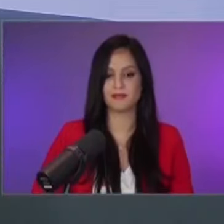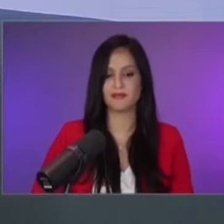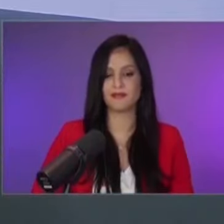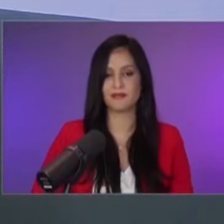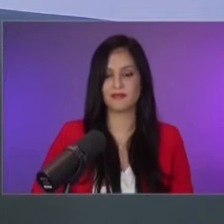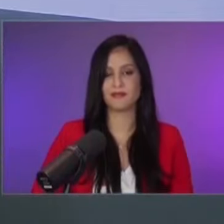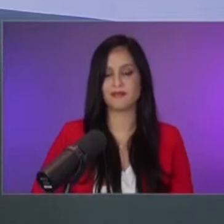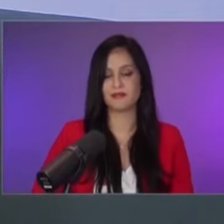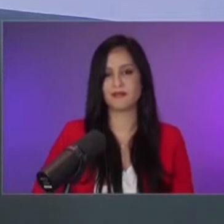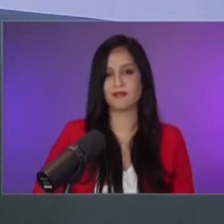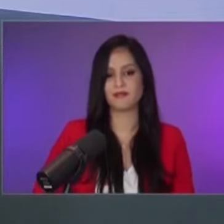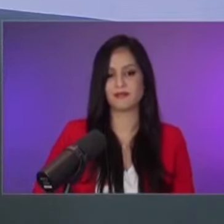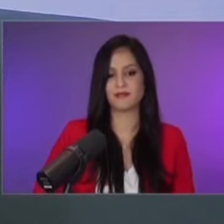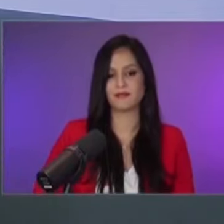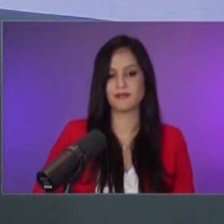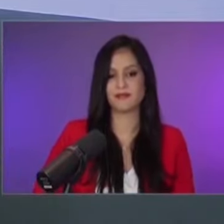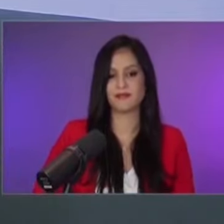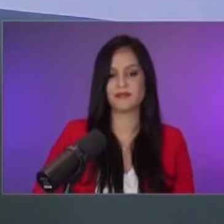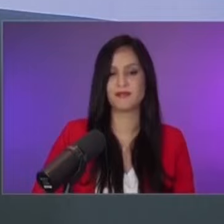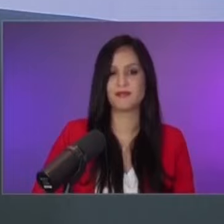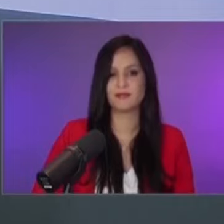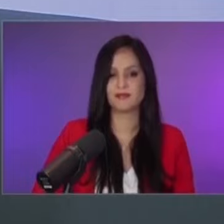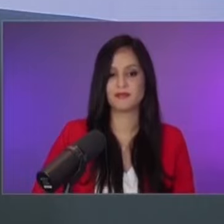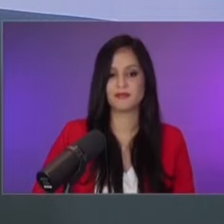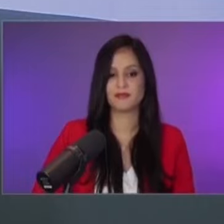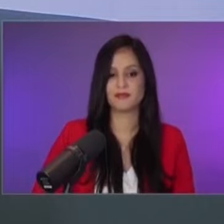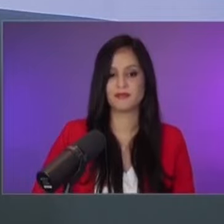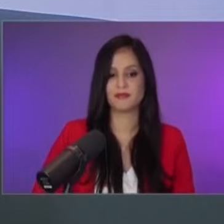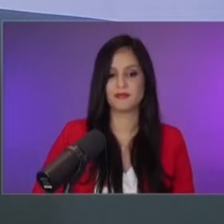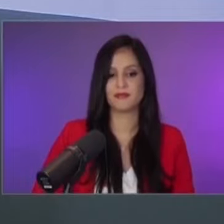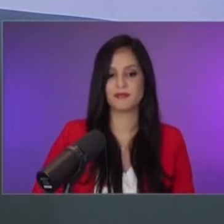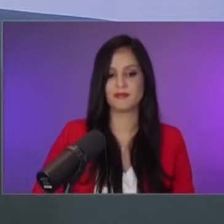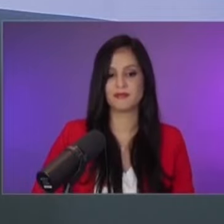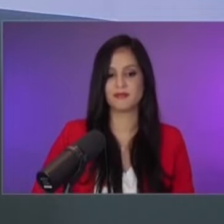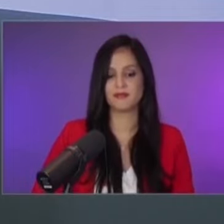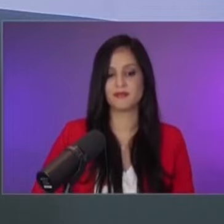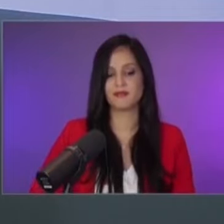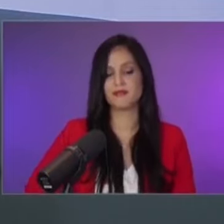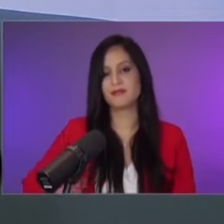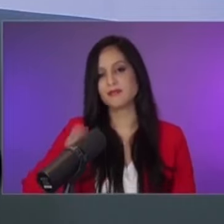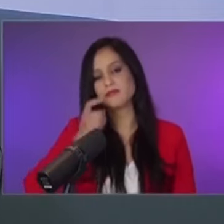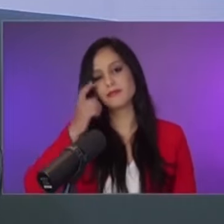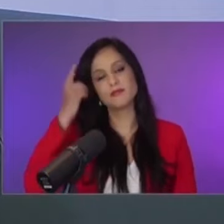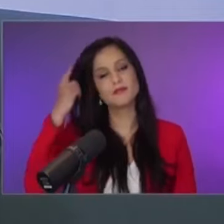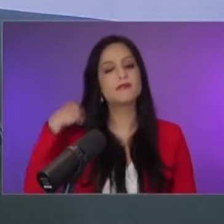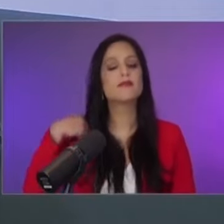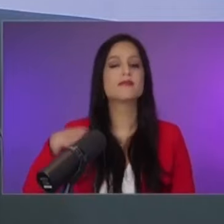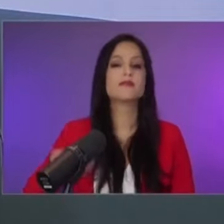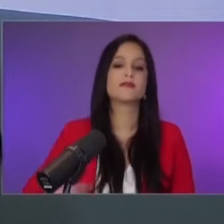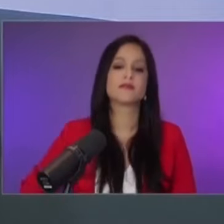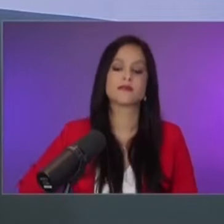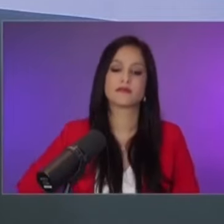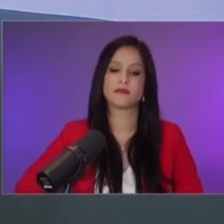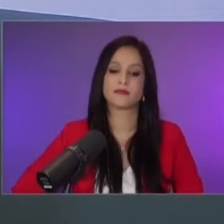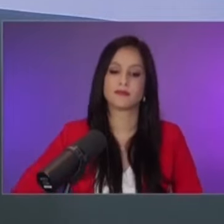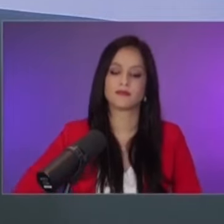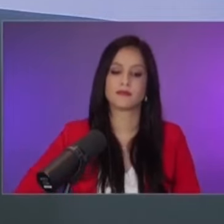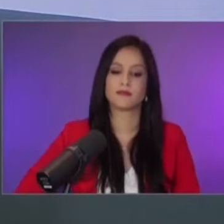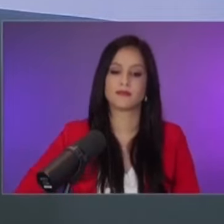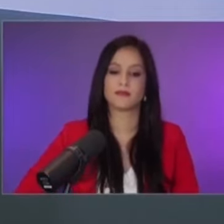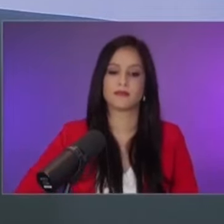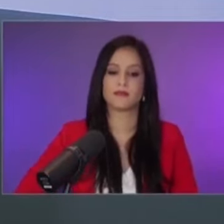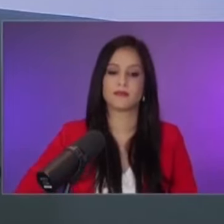con un antecedente ahí se comenzó una actividad minera en el año 1959 por parte de del co exploration